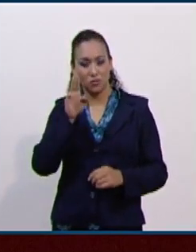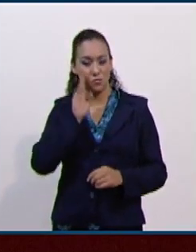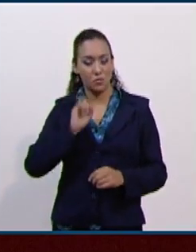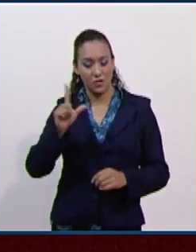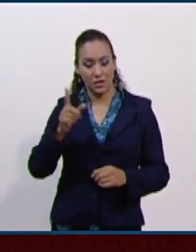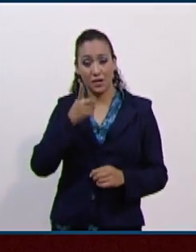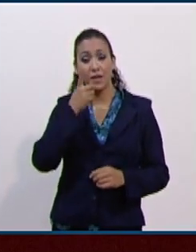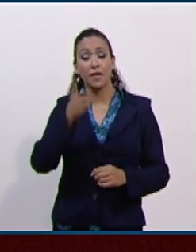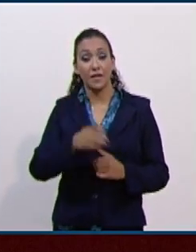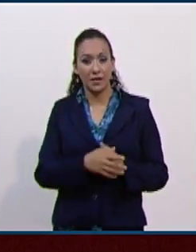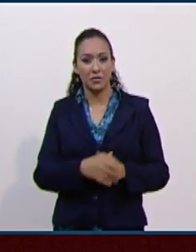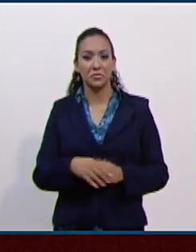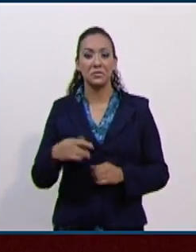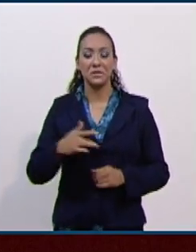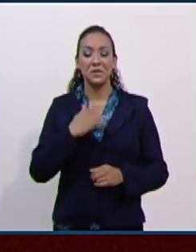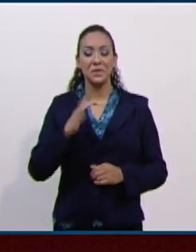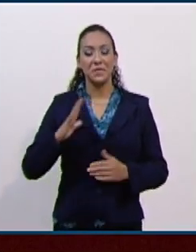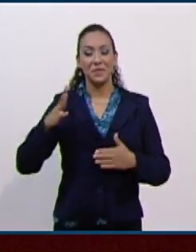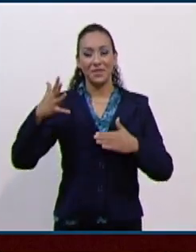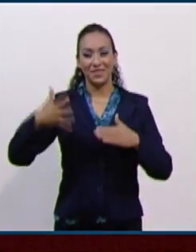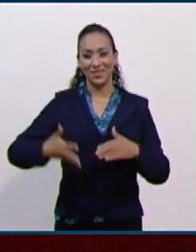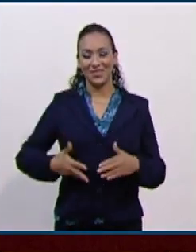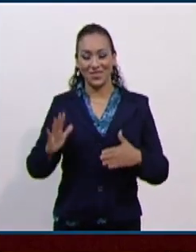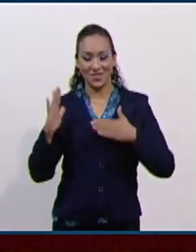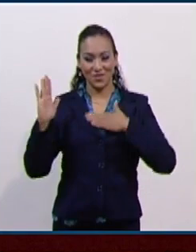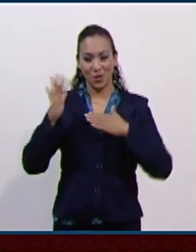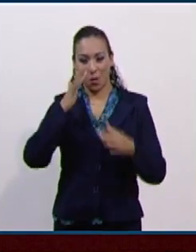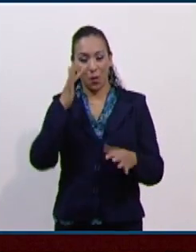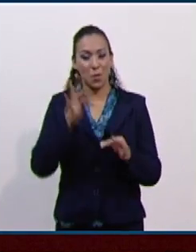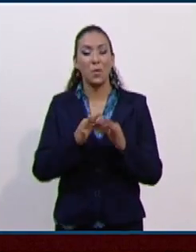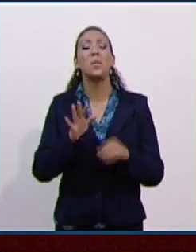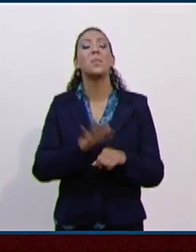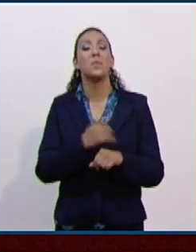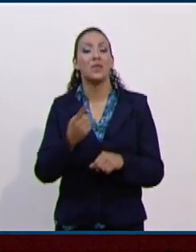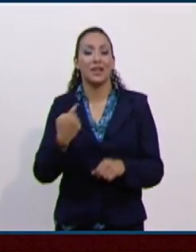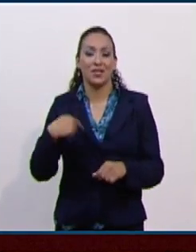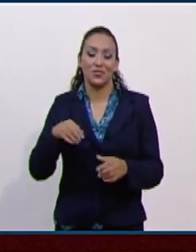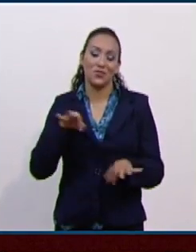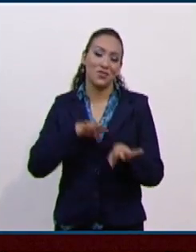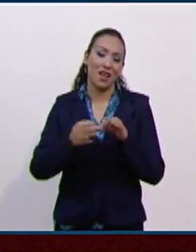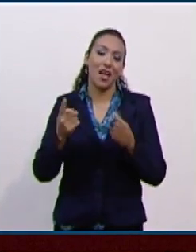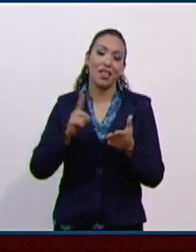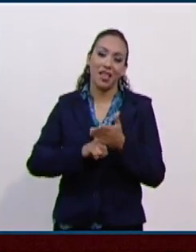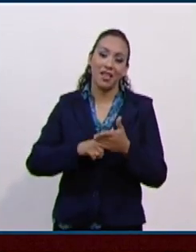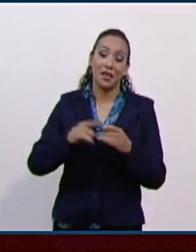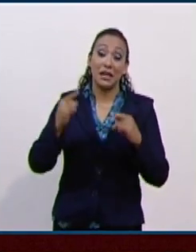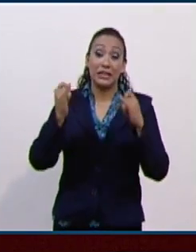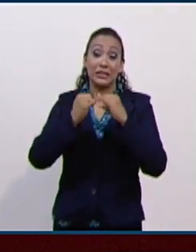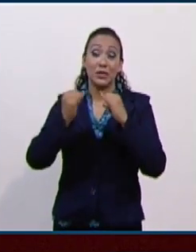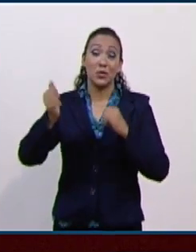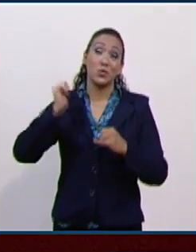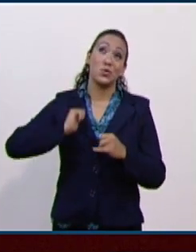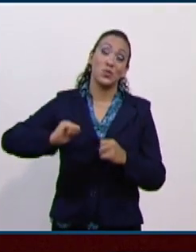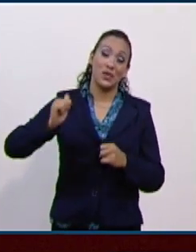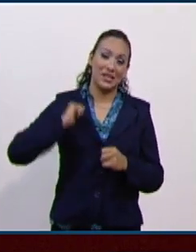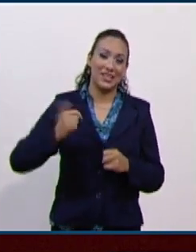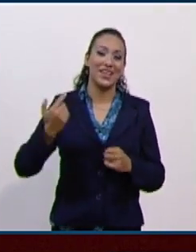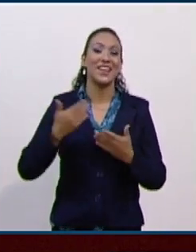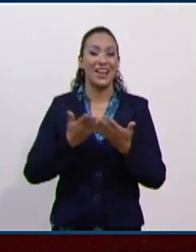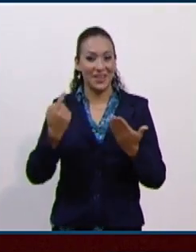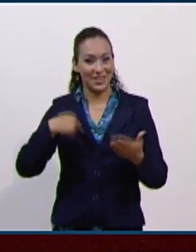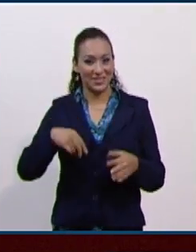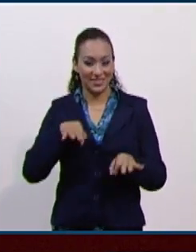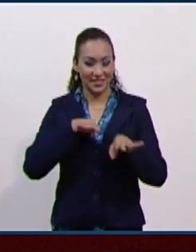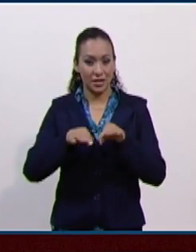orgullo y compromiso pertenecer a una de las instituciones más antiguas del país. sobre todo porque lo hace en representación de